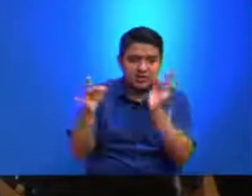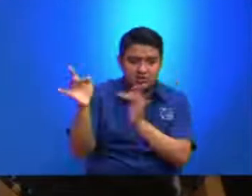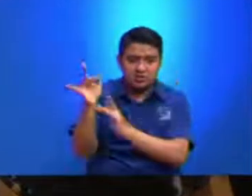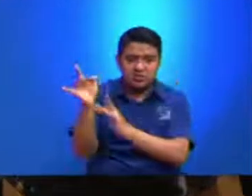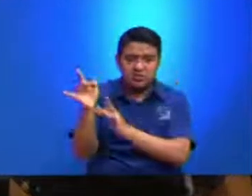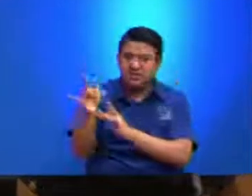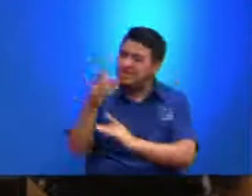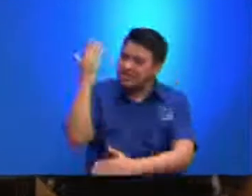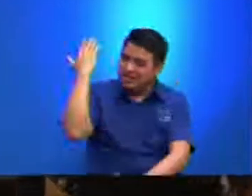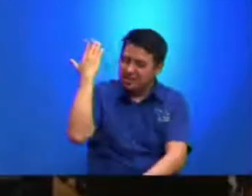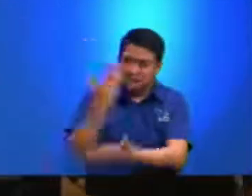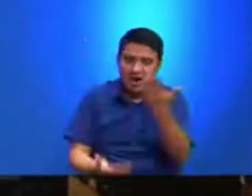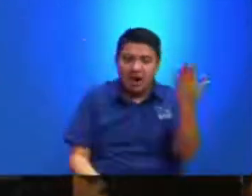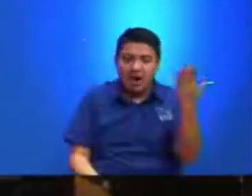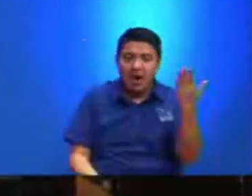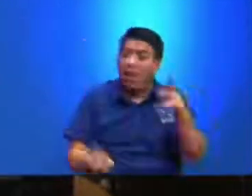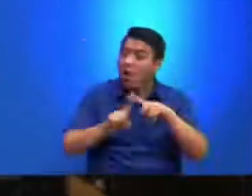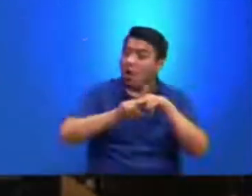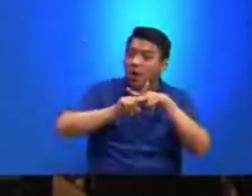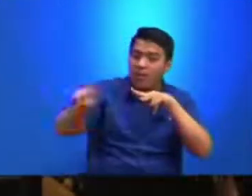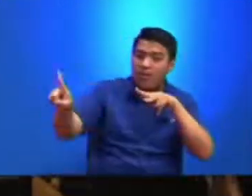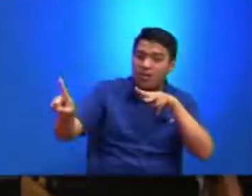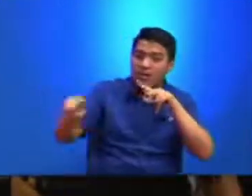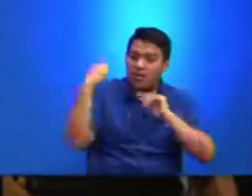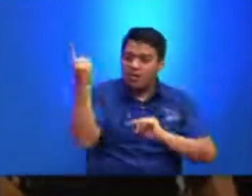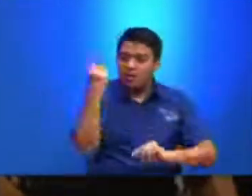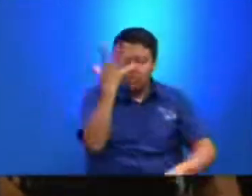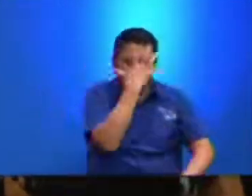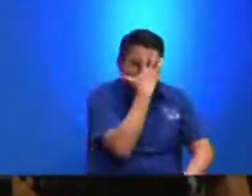el nombre de Jesús. En el nombre de Jesús, todo pecado.